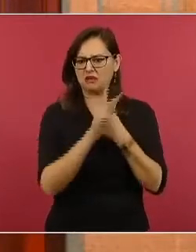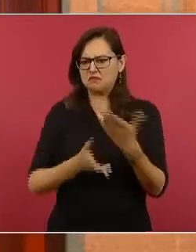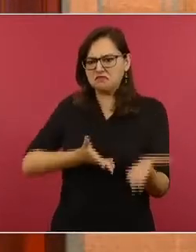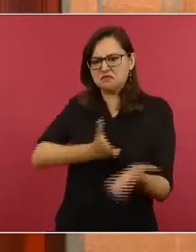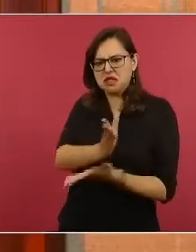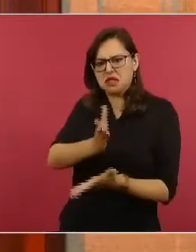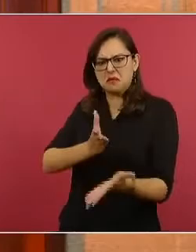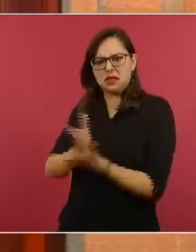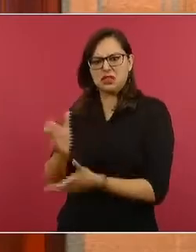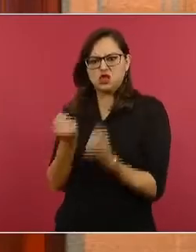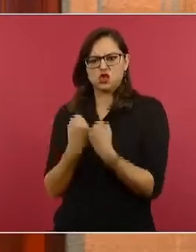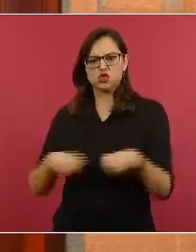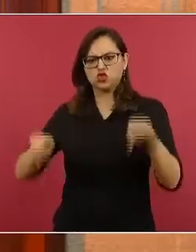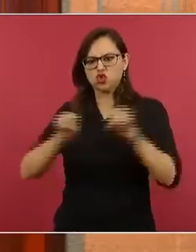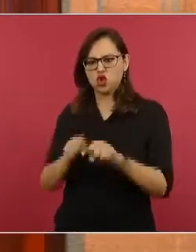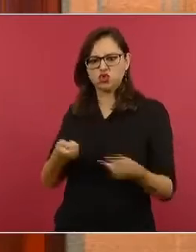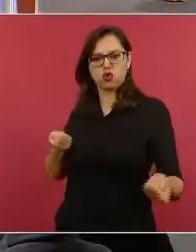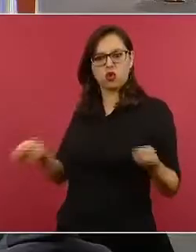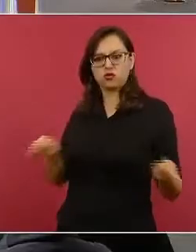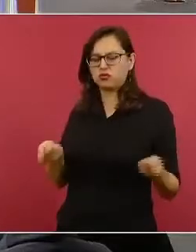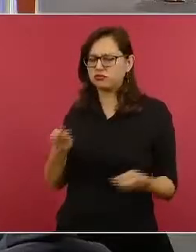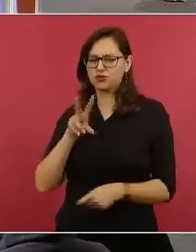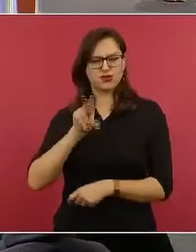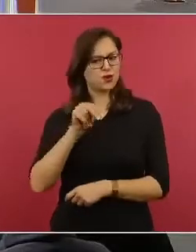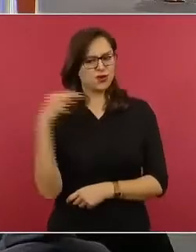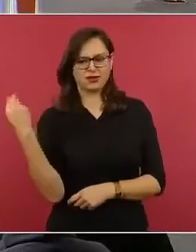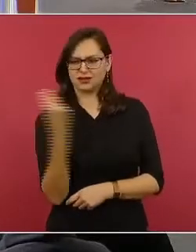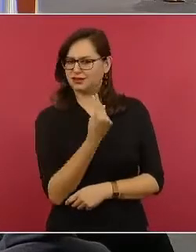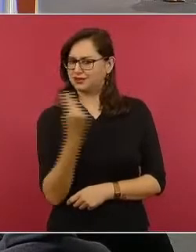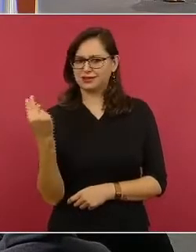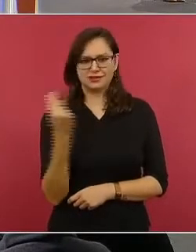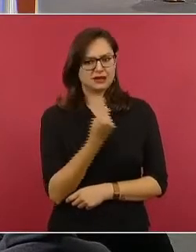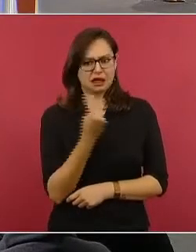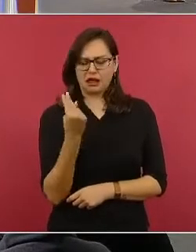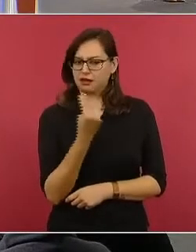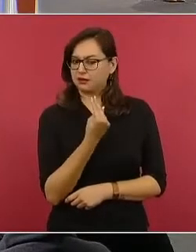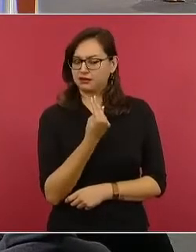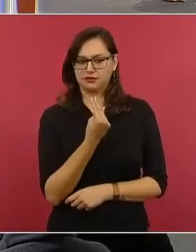empresas públicas para apoyarnos.